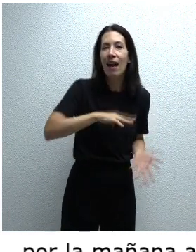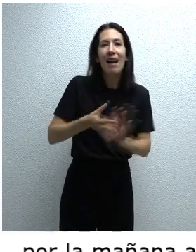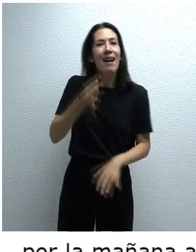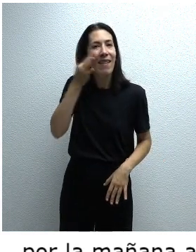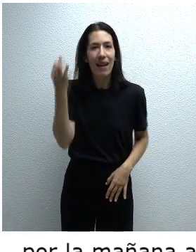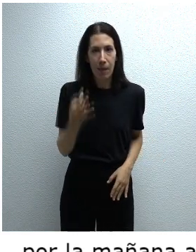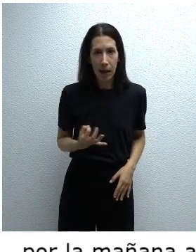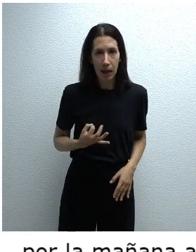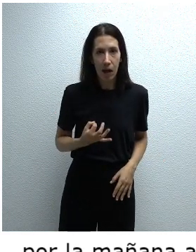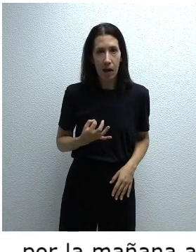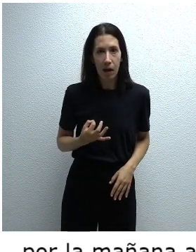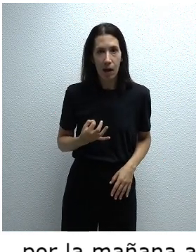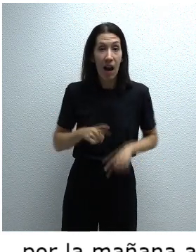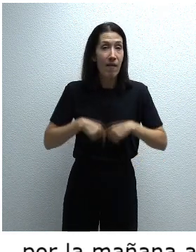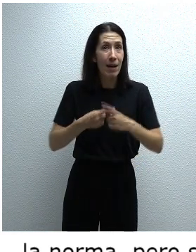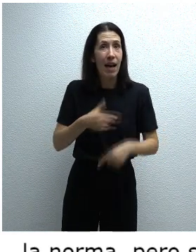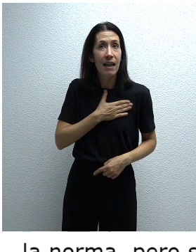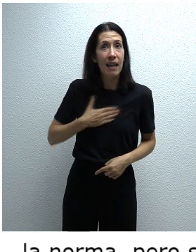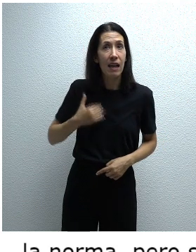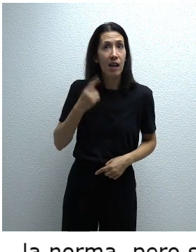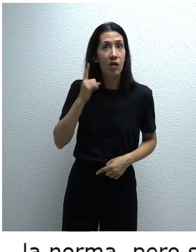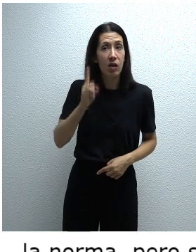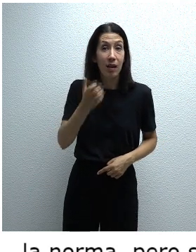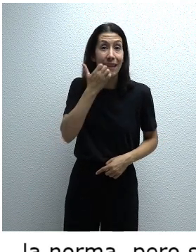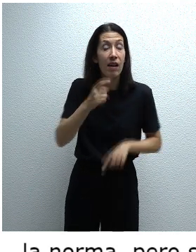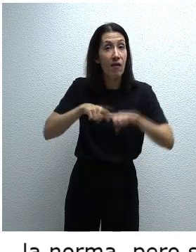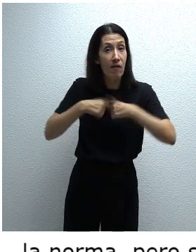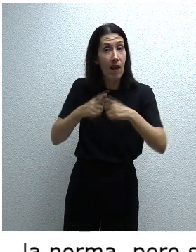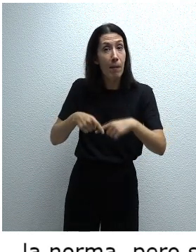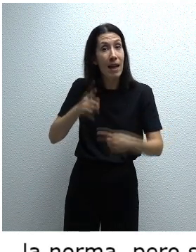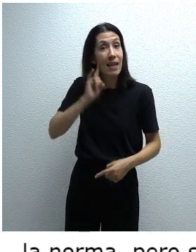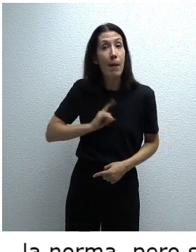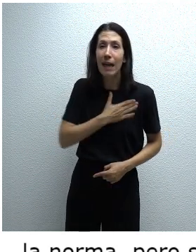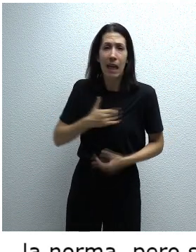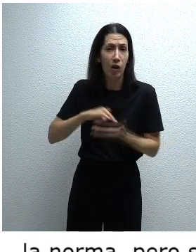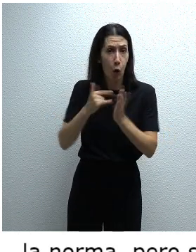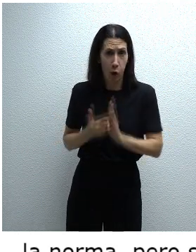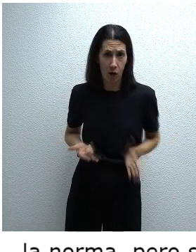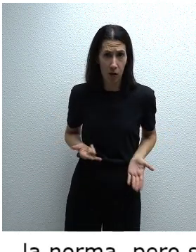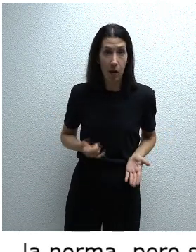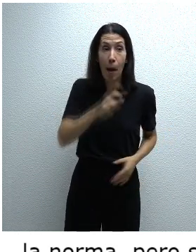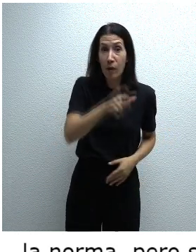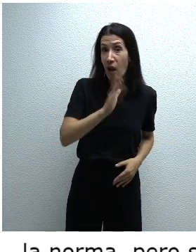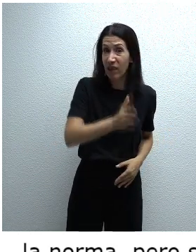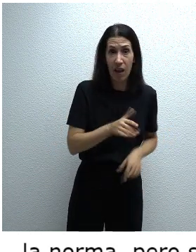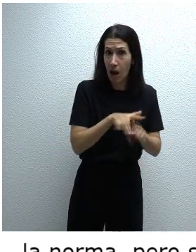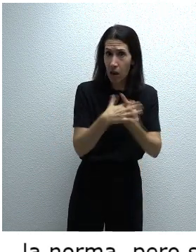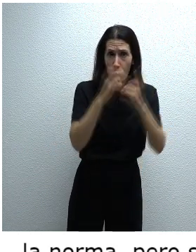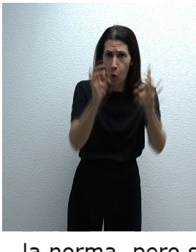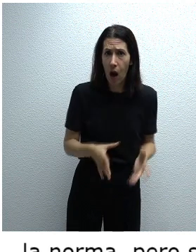familia es una solución. O sea, si es la familia la que llama, quiere una solución. Y la persona afectada, lo mismo,